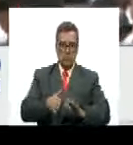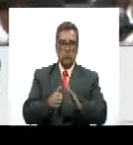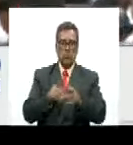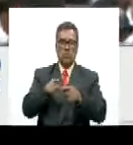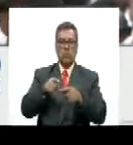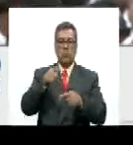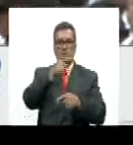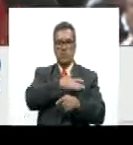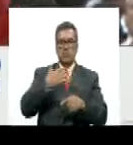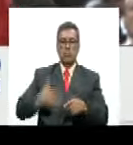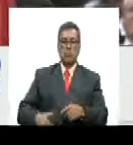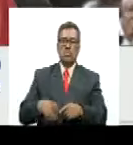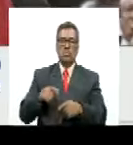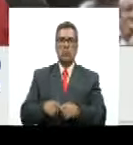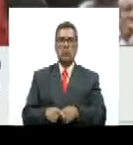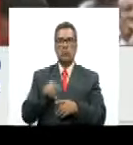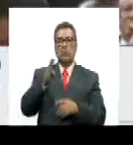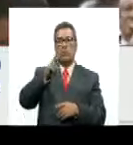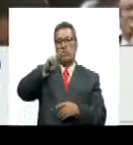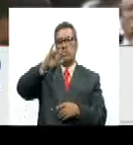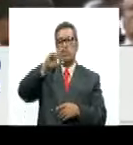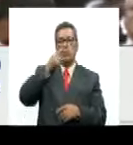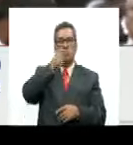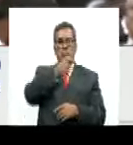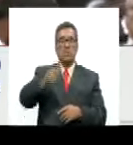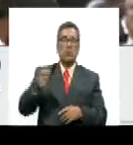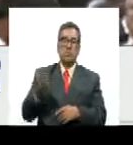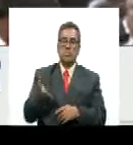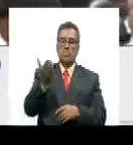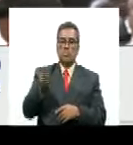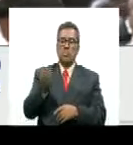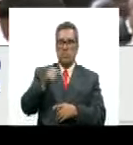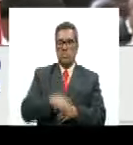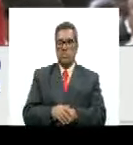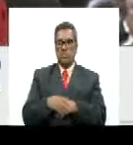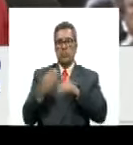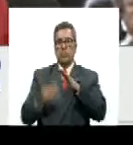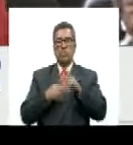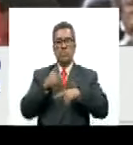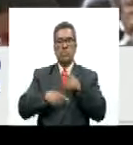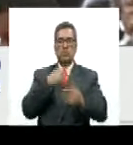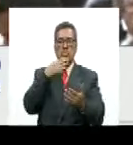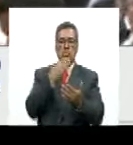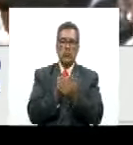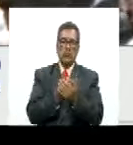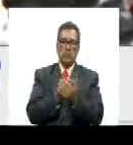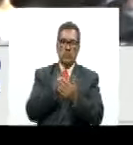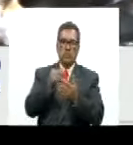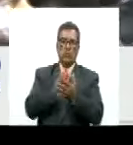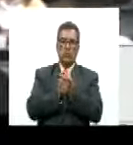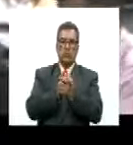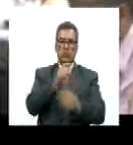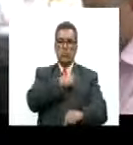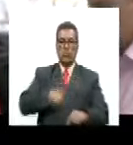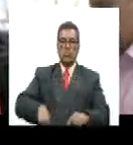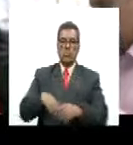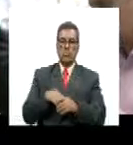República Popular China y los BRICS son un polo fundamental para el desarrollo. Muchas gracias, camarada